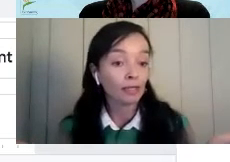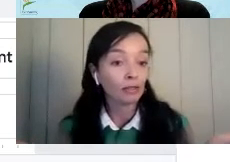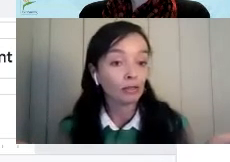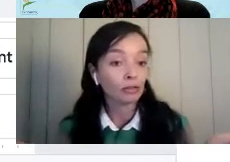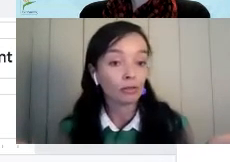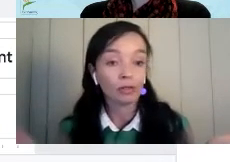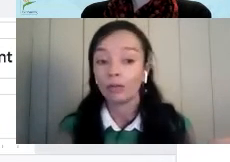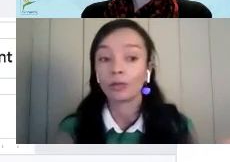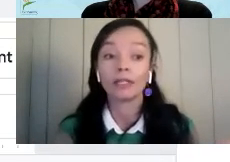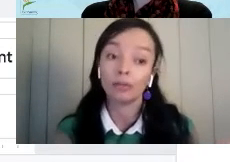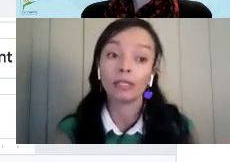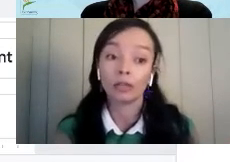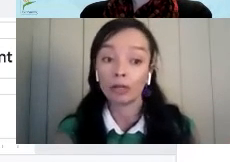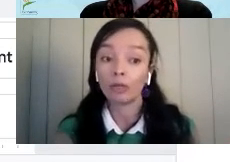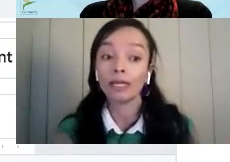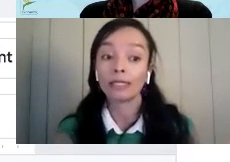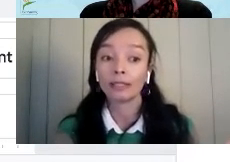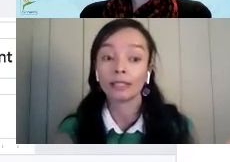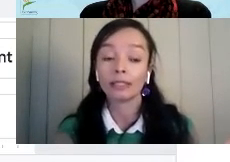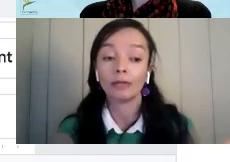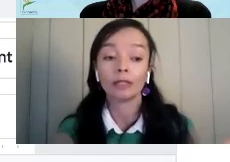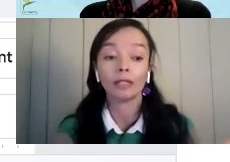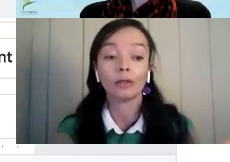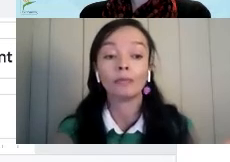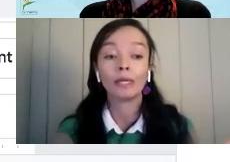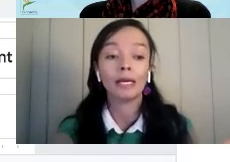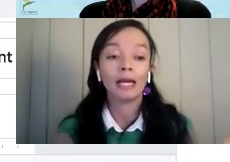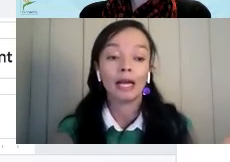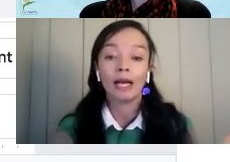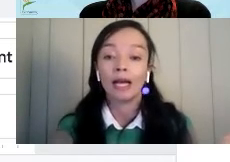divertirnos, porque es divertido, lenguaje de señas es divertido.